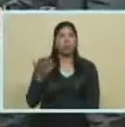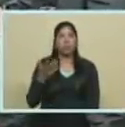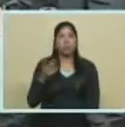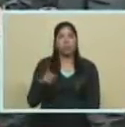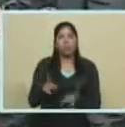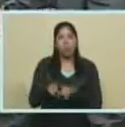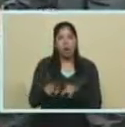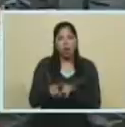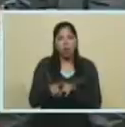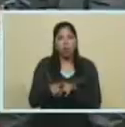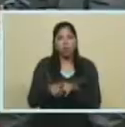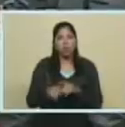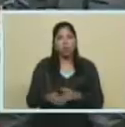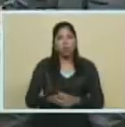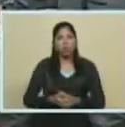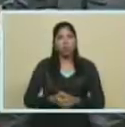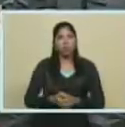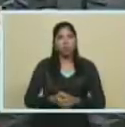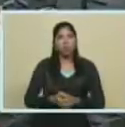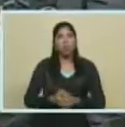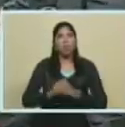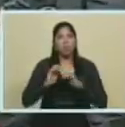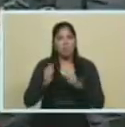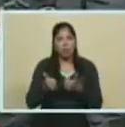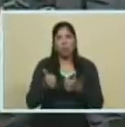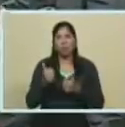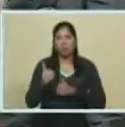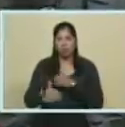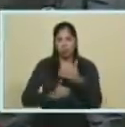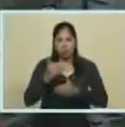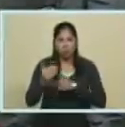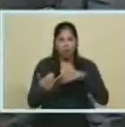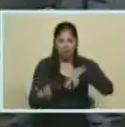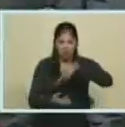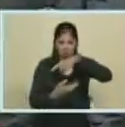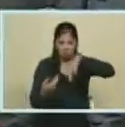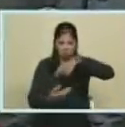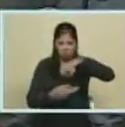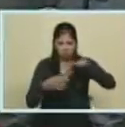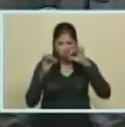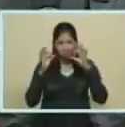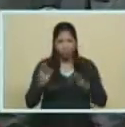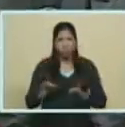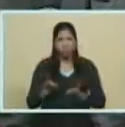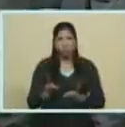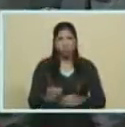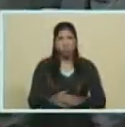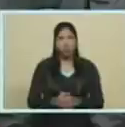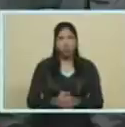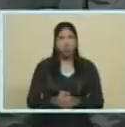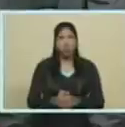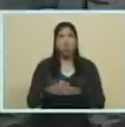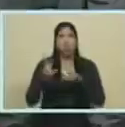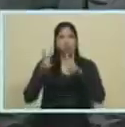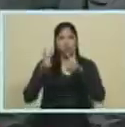permitió echar a andar una revolución constituyente para hacer